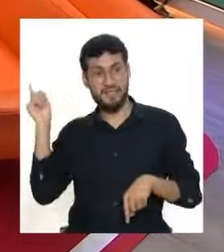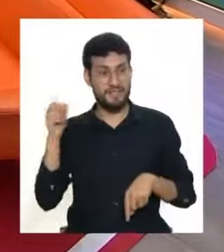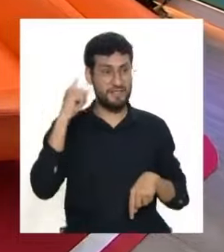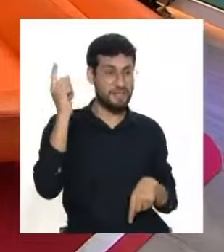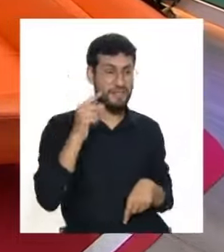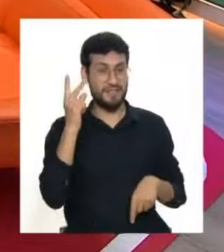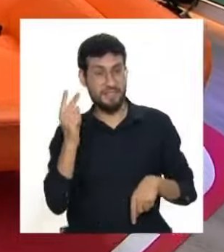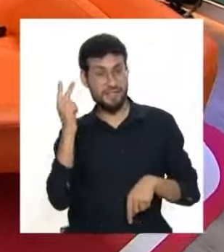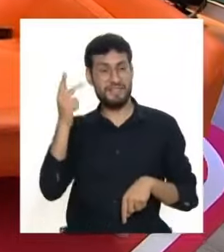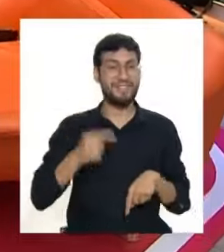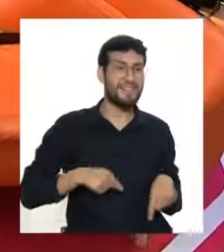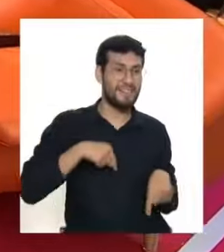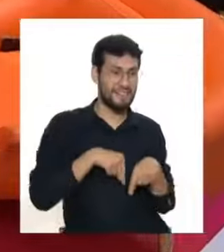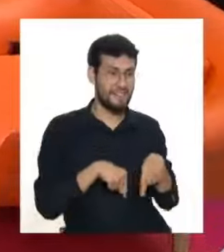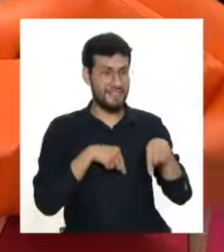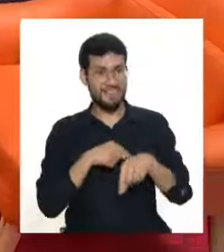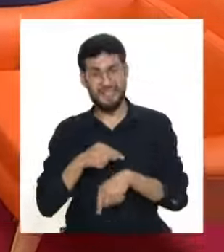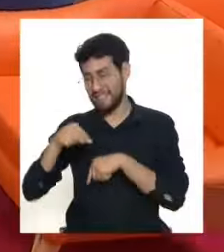Vuelta. Un, dos. Ahora.